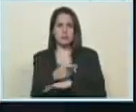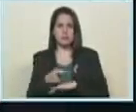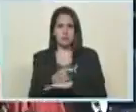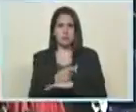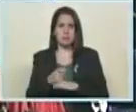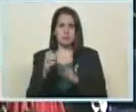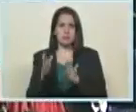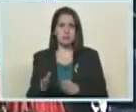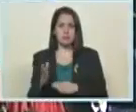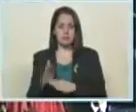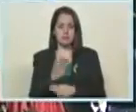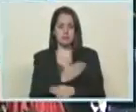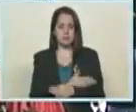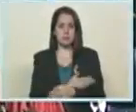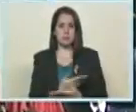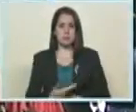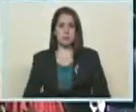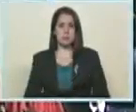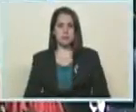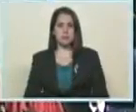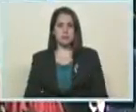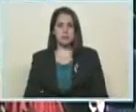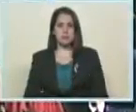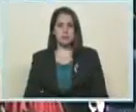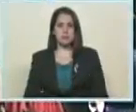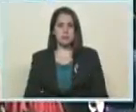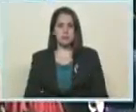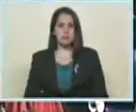del periodo pasado.